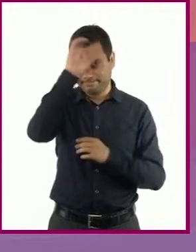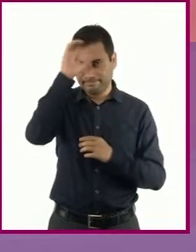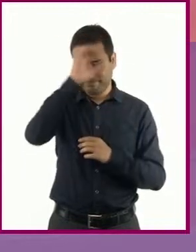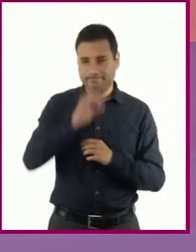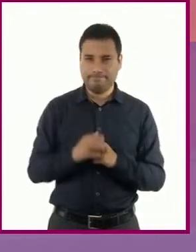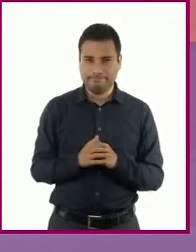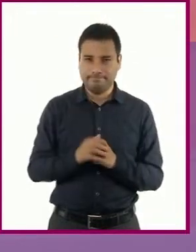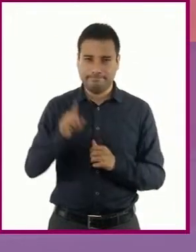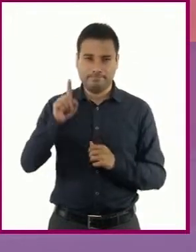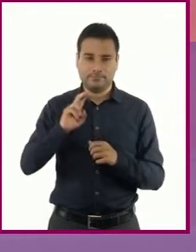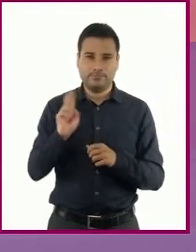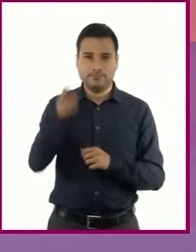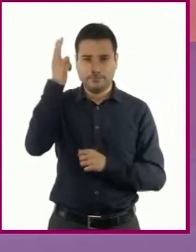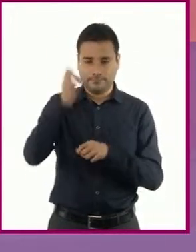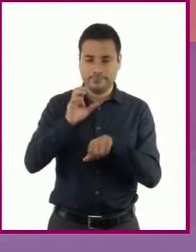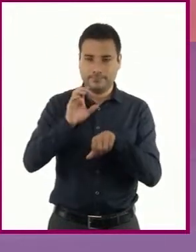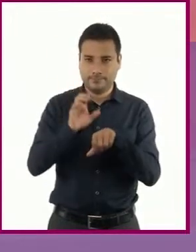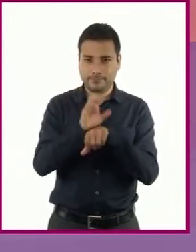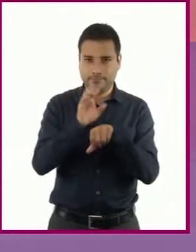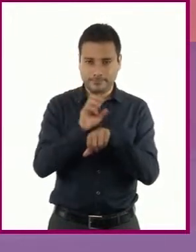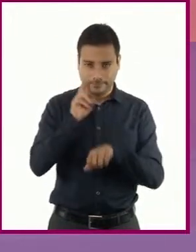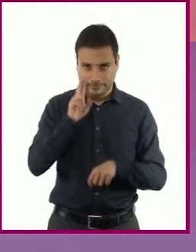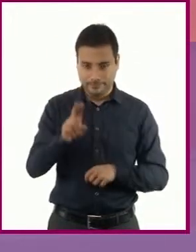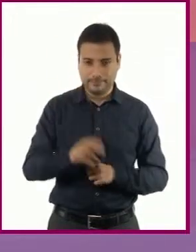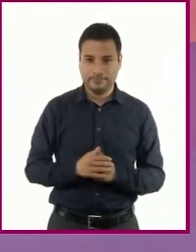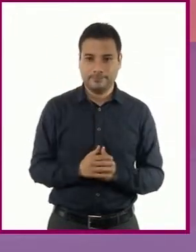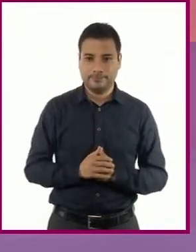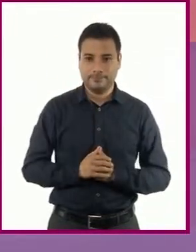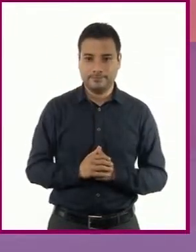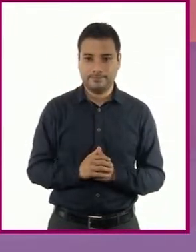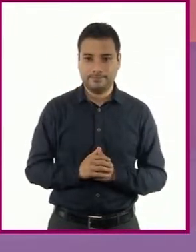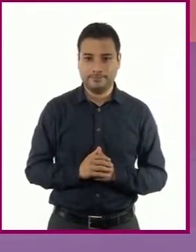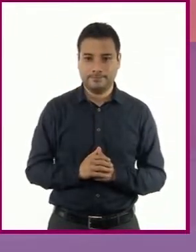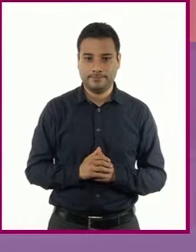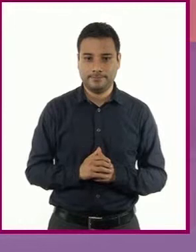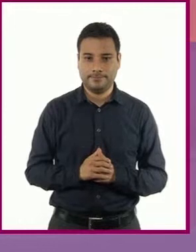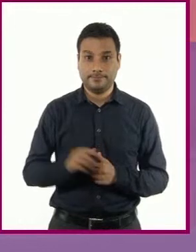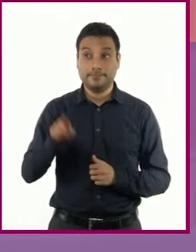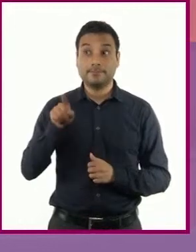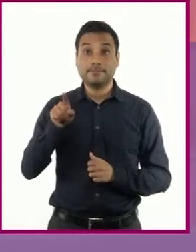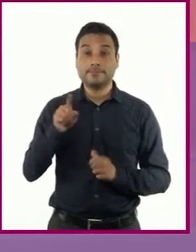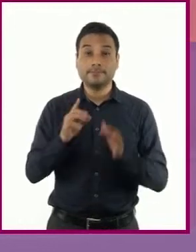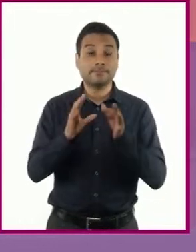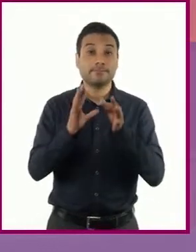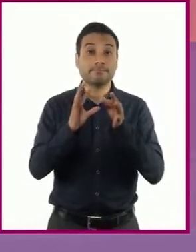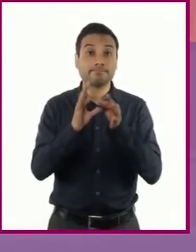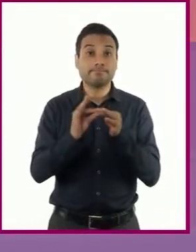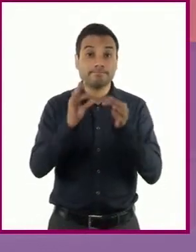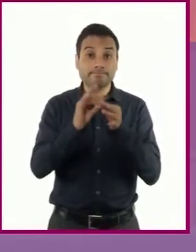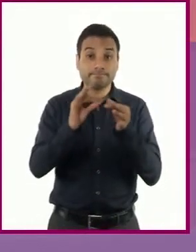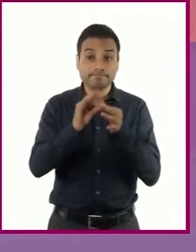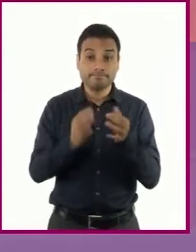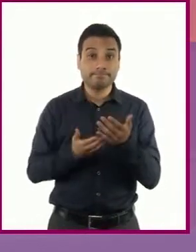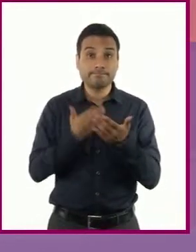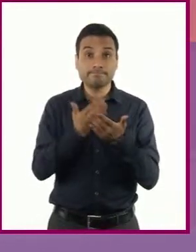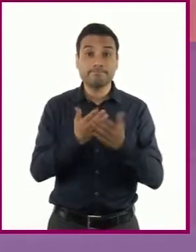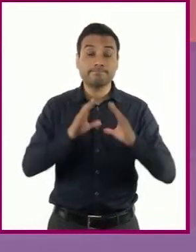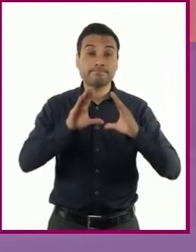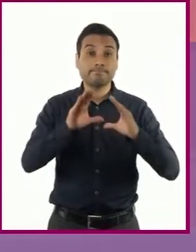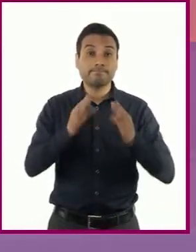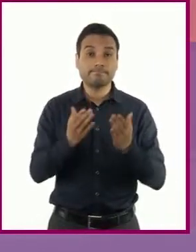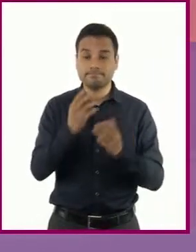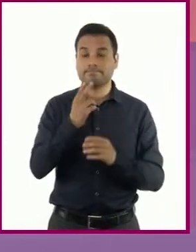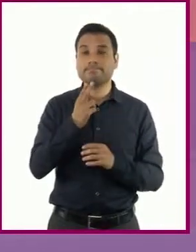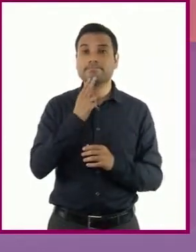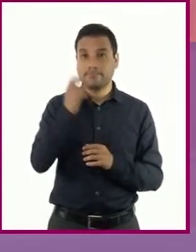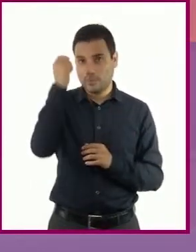Universidad de Columbia de John Freddy Marín Ochoa. En este se presenta una propuesta de enseñanza basada en la teoría